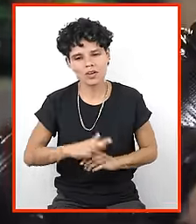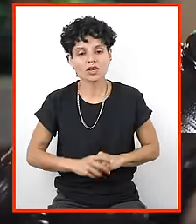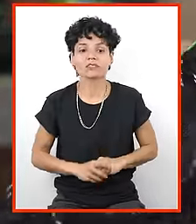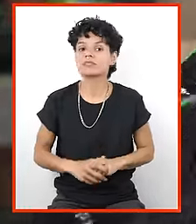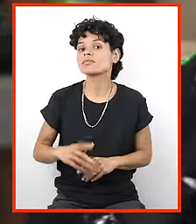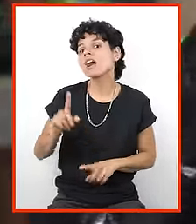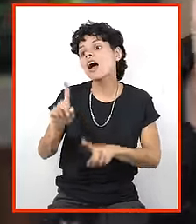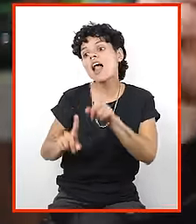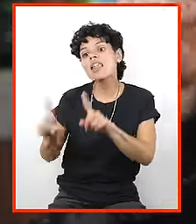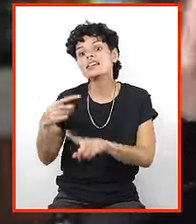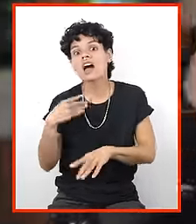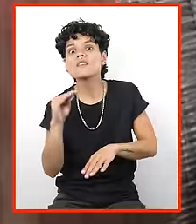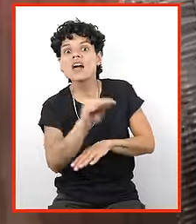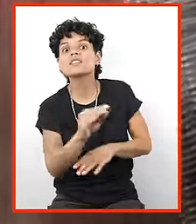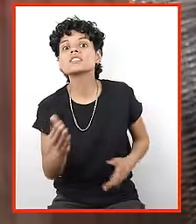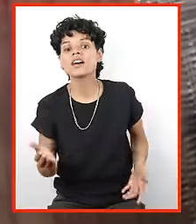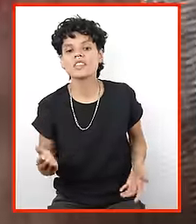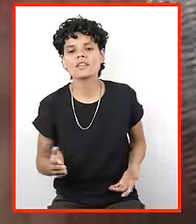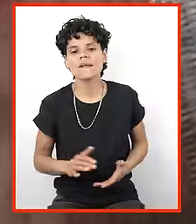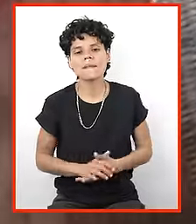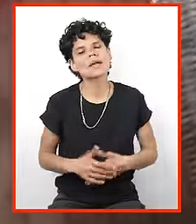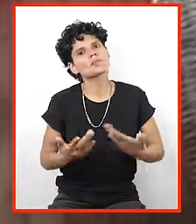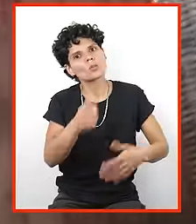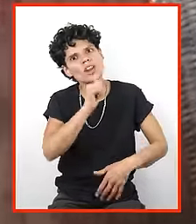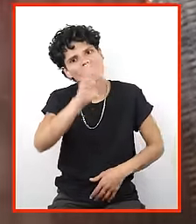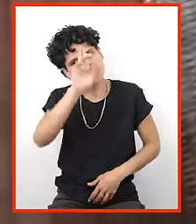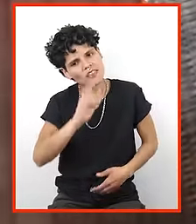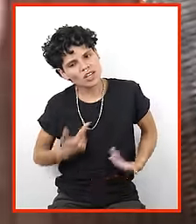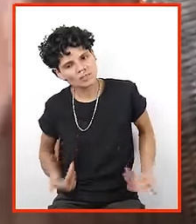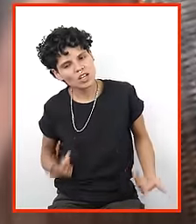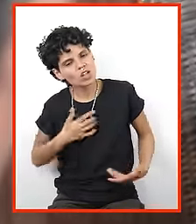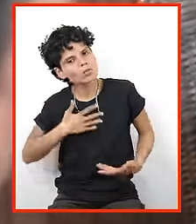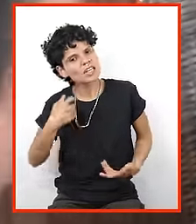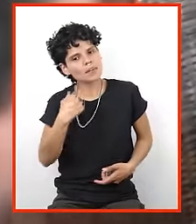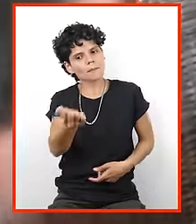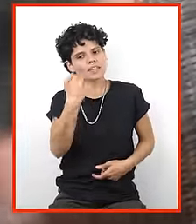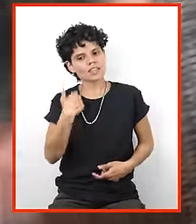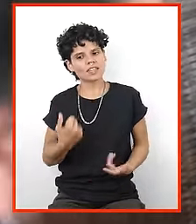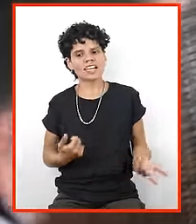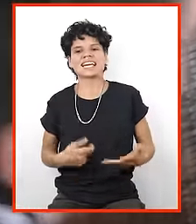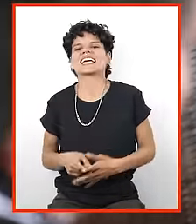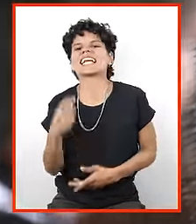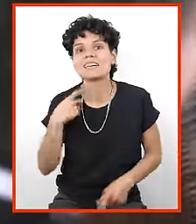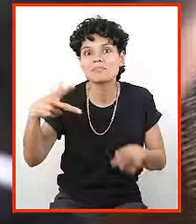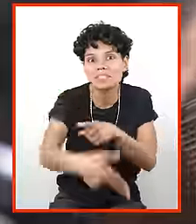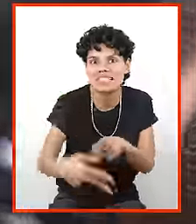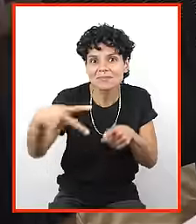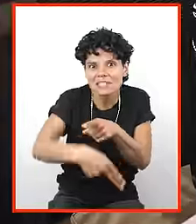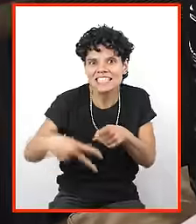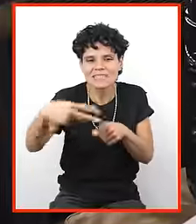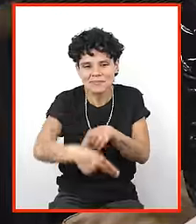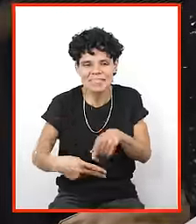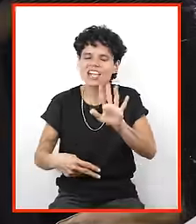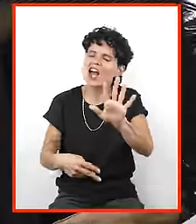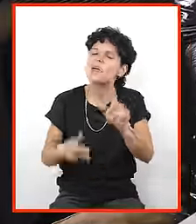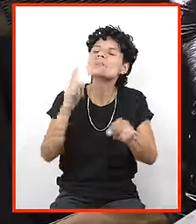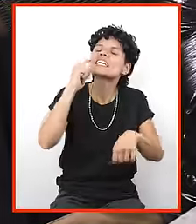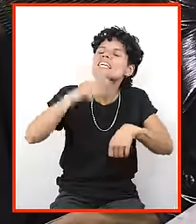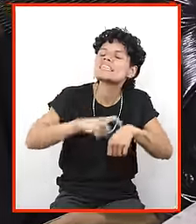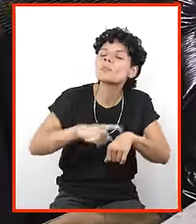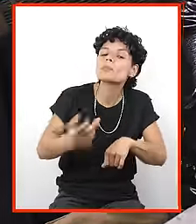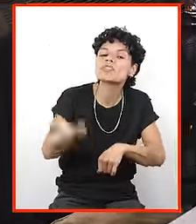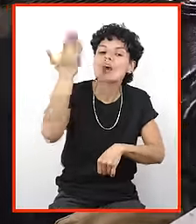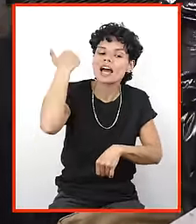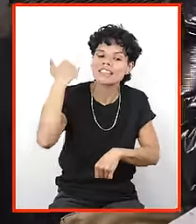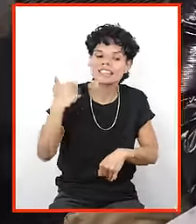más te había...? No, porque me... Pero porque es que es una falta de respeto. No, porque... Uno siente que no te están porque escuchando. Porque en esas cosas, en ese momento, en esas